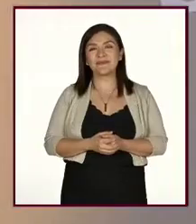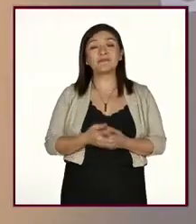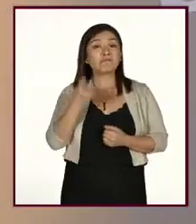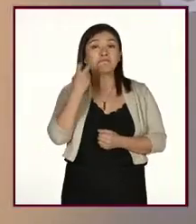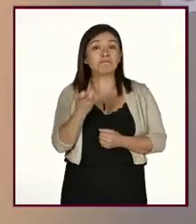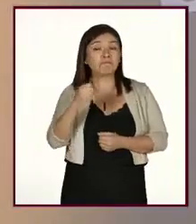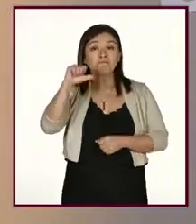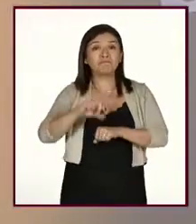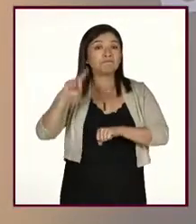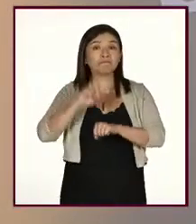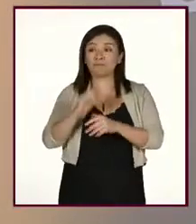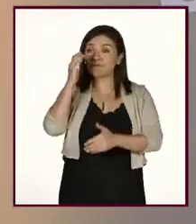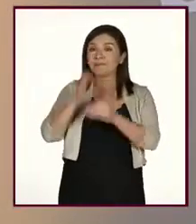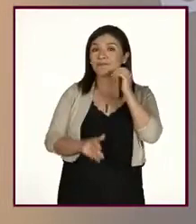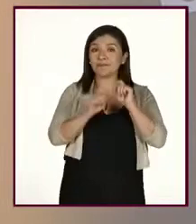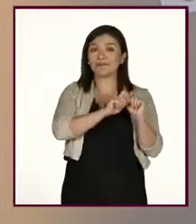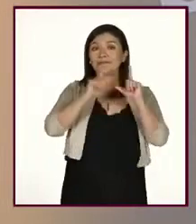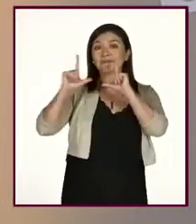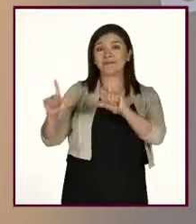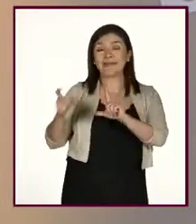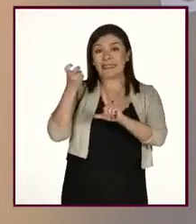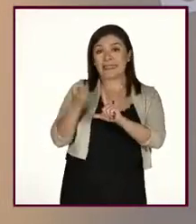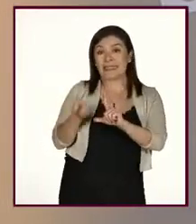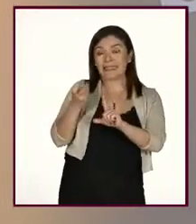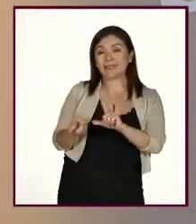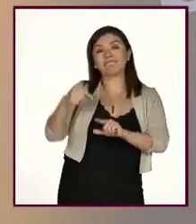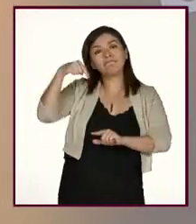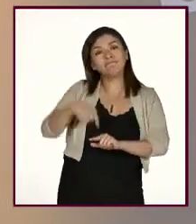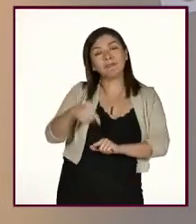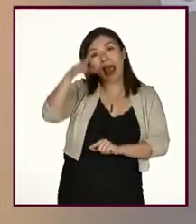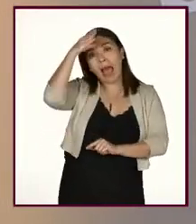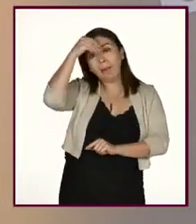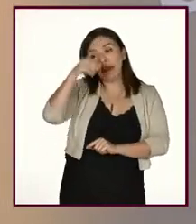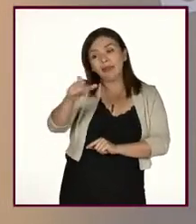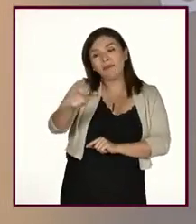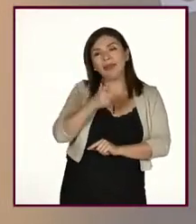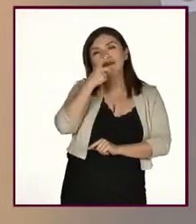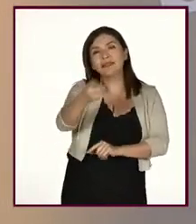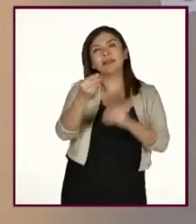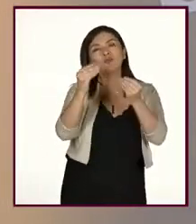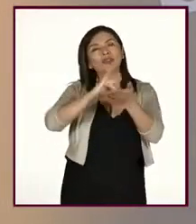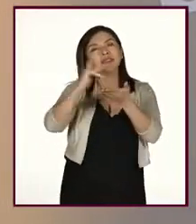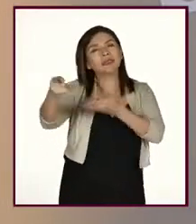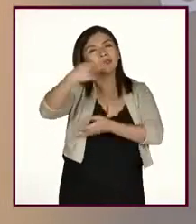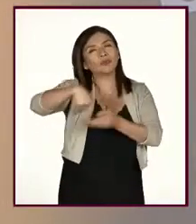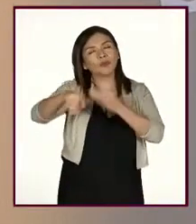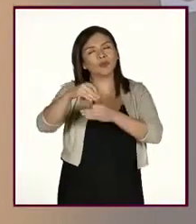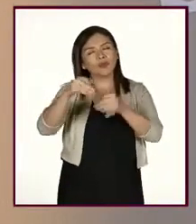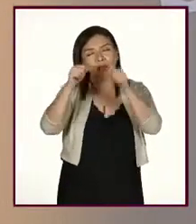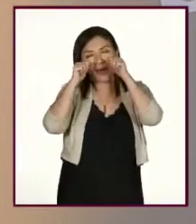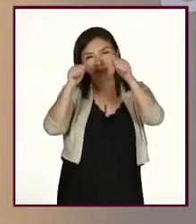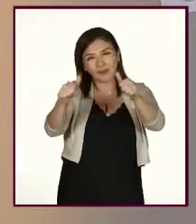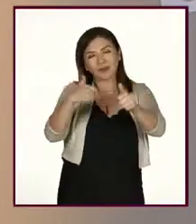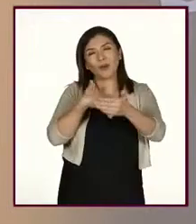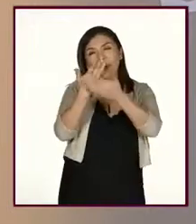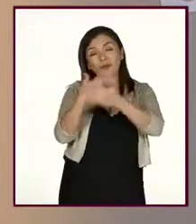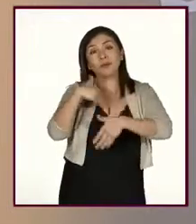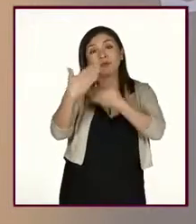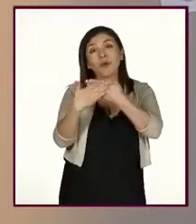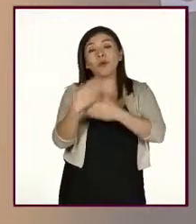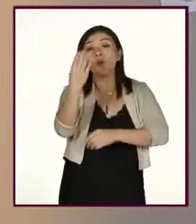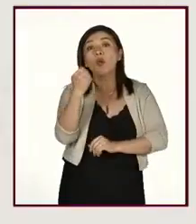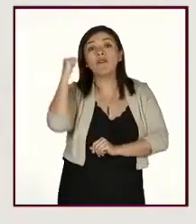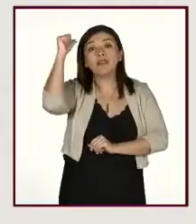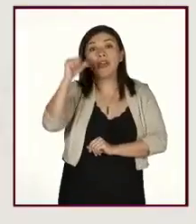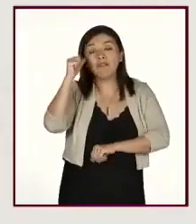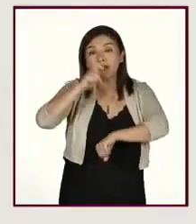así llegamos al final de esta transmisión. En nombre de Aprende MX agradecemos su asistencia. Las y los esperamos el próximo 9 de